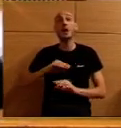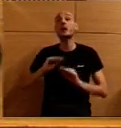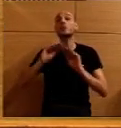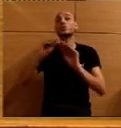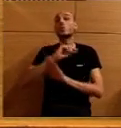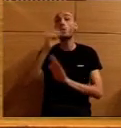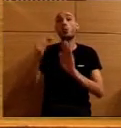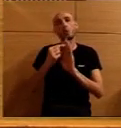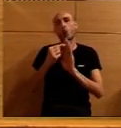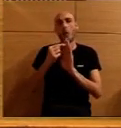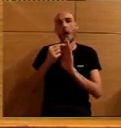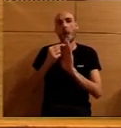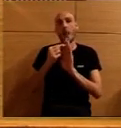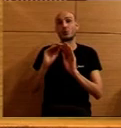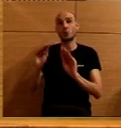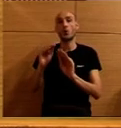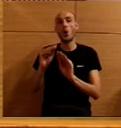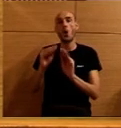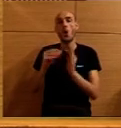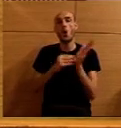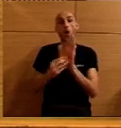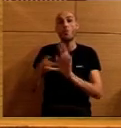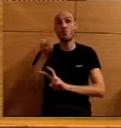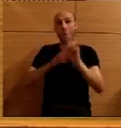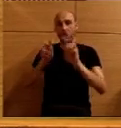al punto, se quedara sobre la mesa.